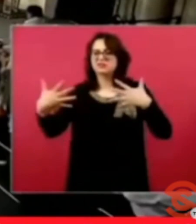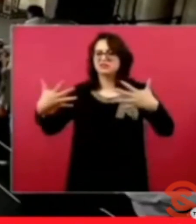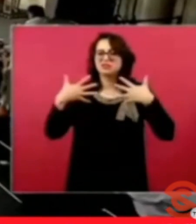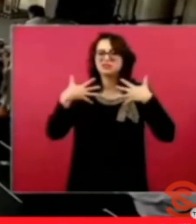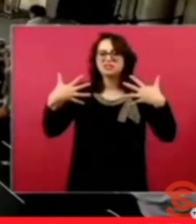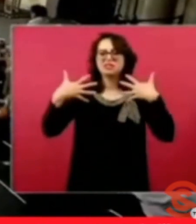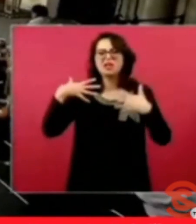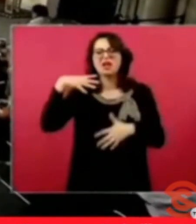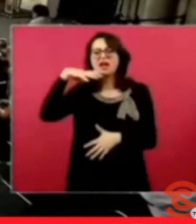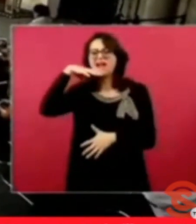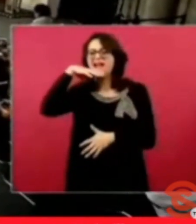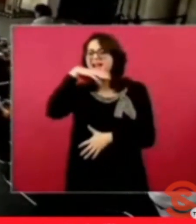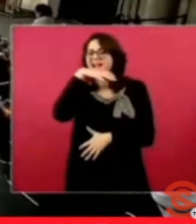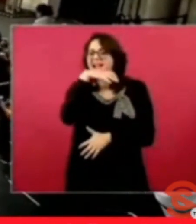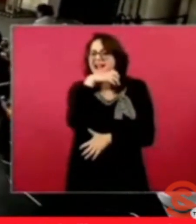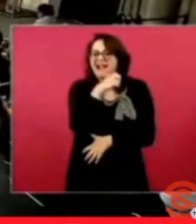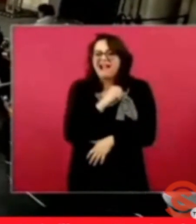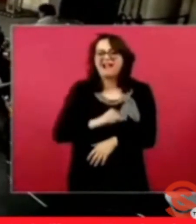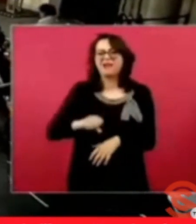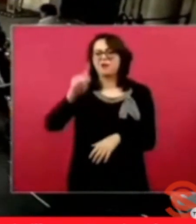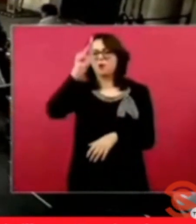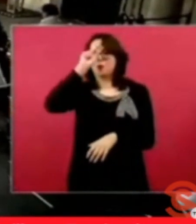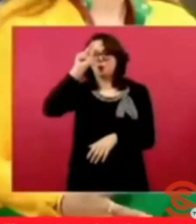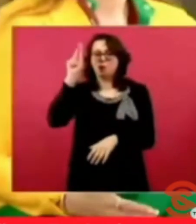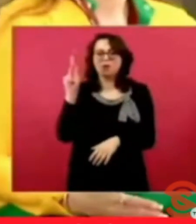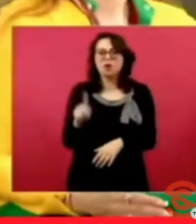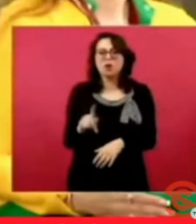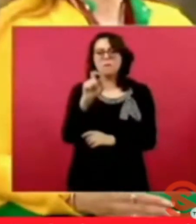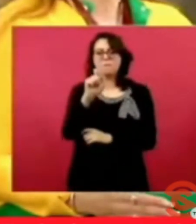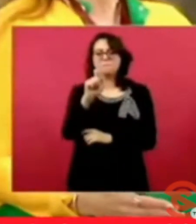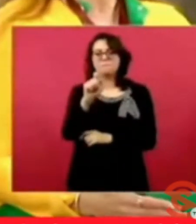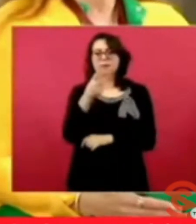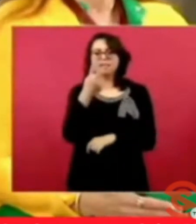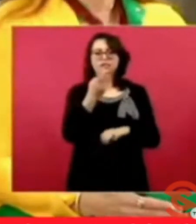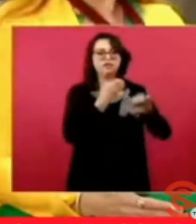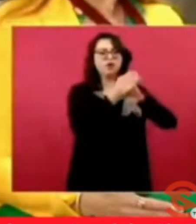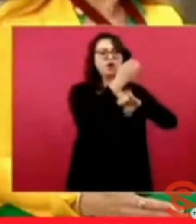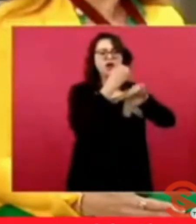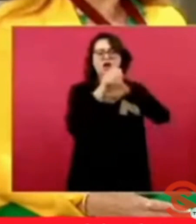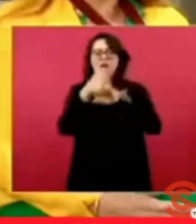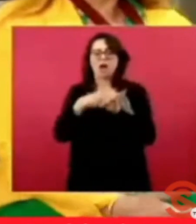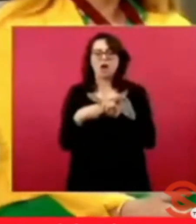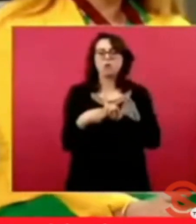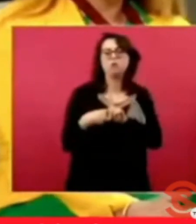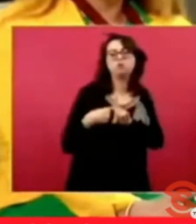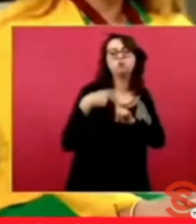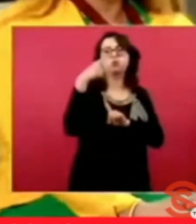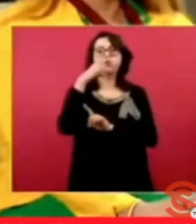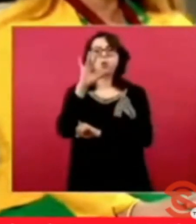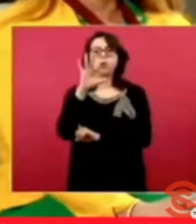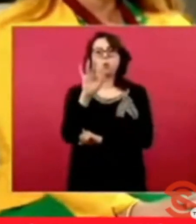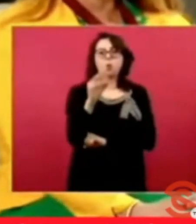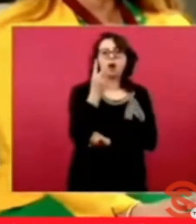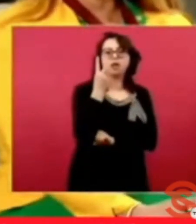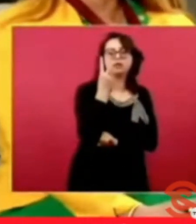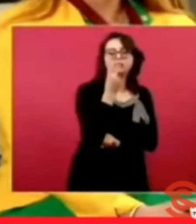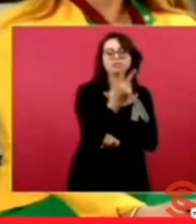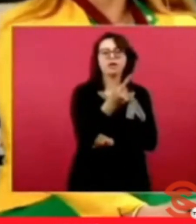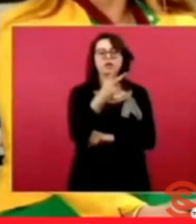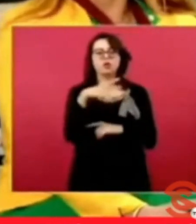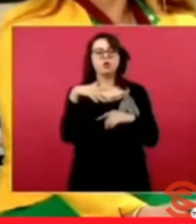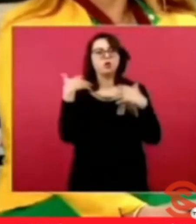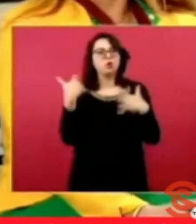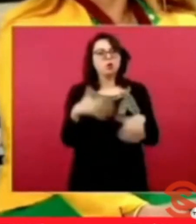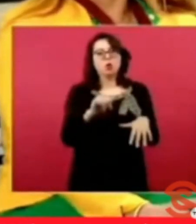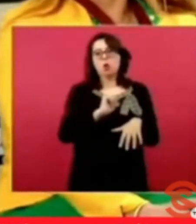que en 22 estados amenazan 45 grados centígrados y en el resto de los estados se esperan máximas de 35